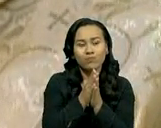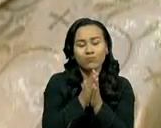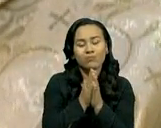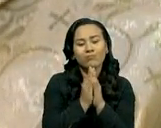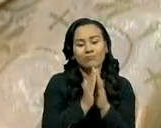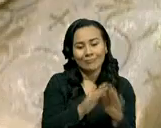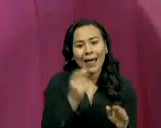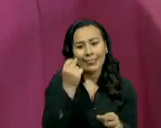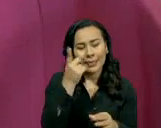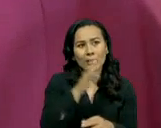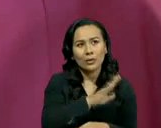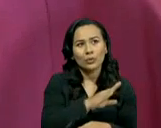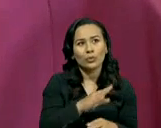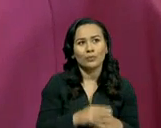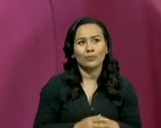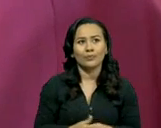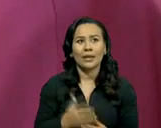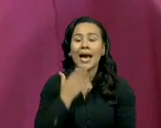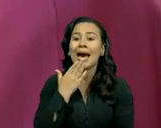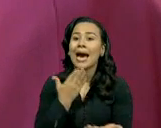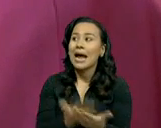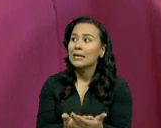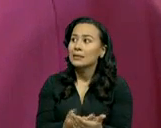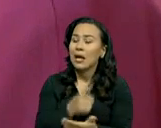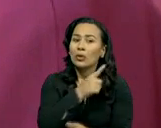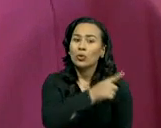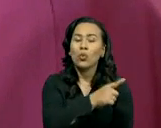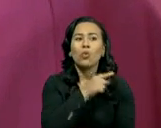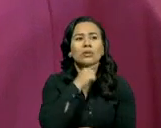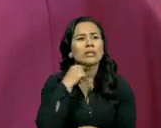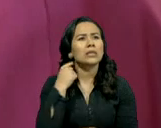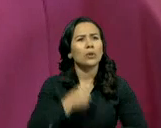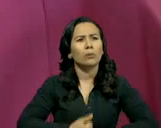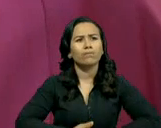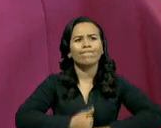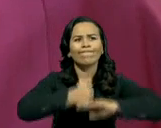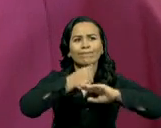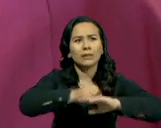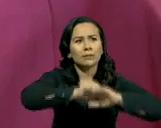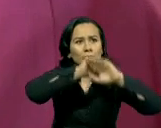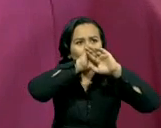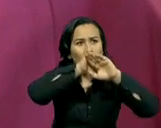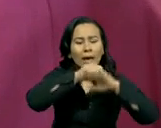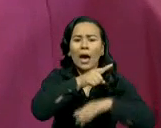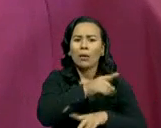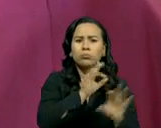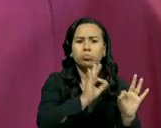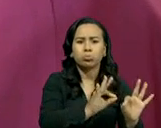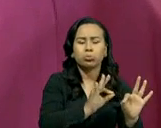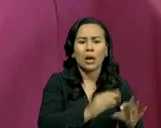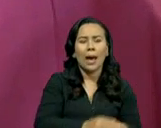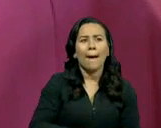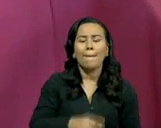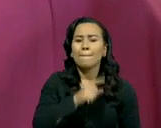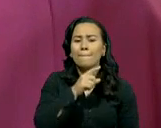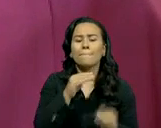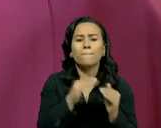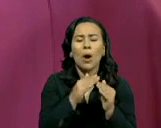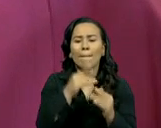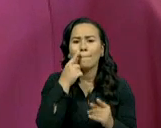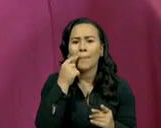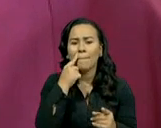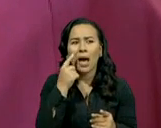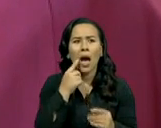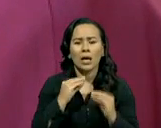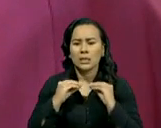gobierno pastoral. Gracias porque ha sido una presencia de padre y pastor.